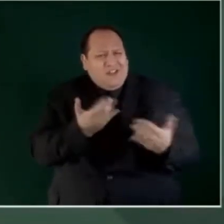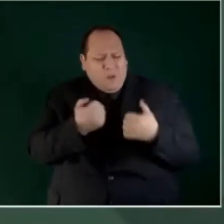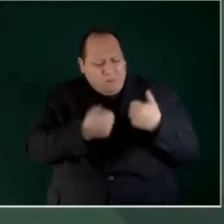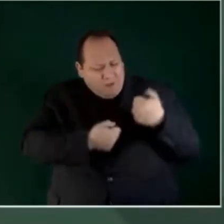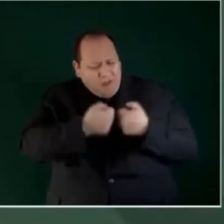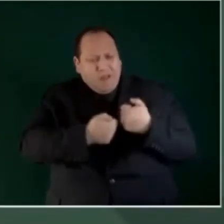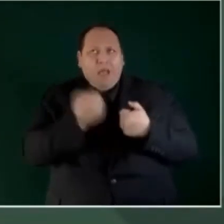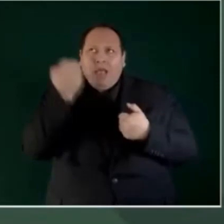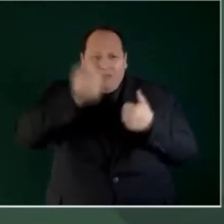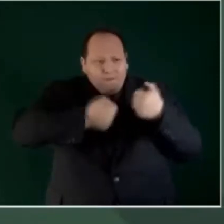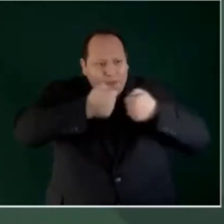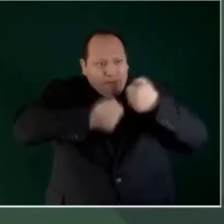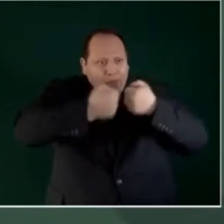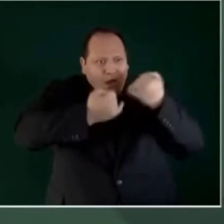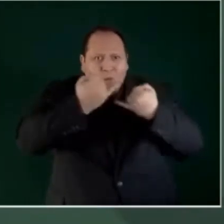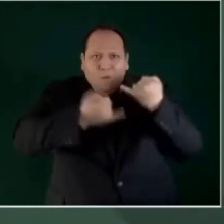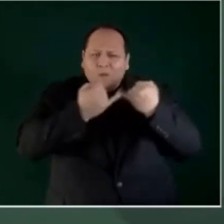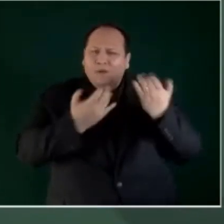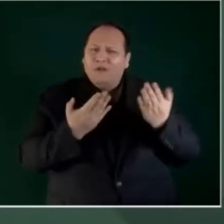estar todo el tiempo